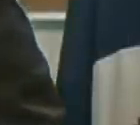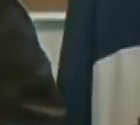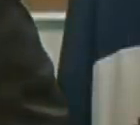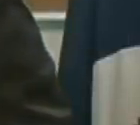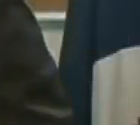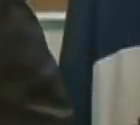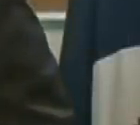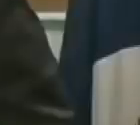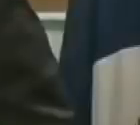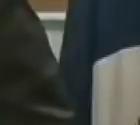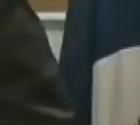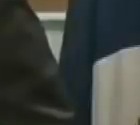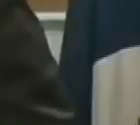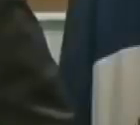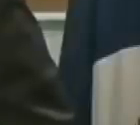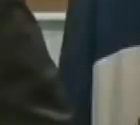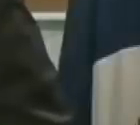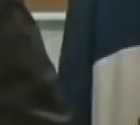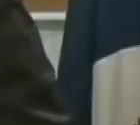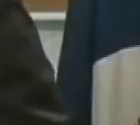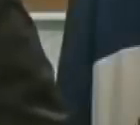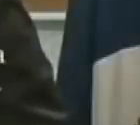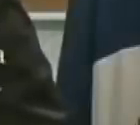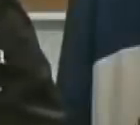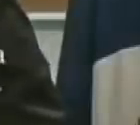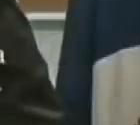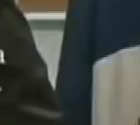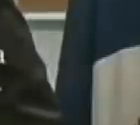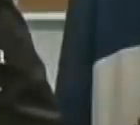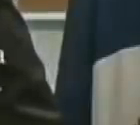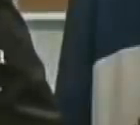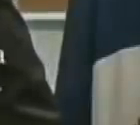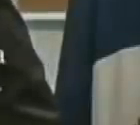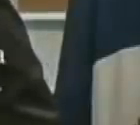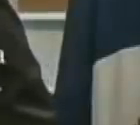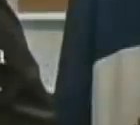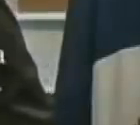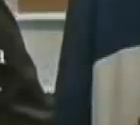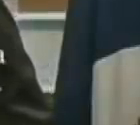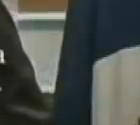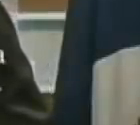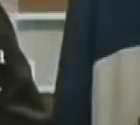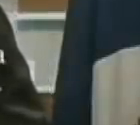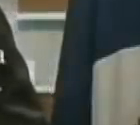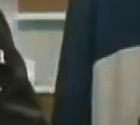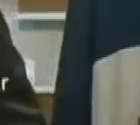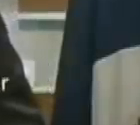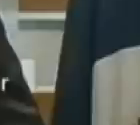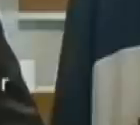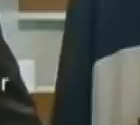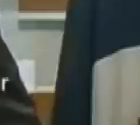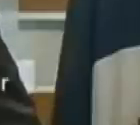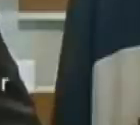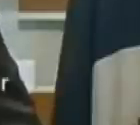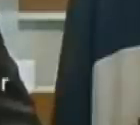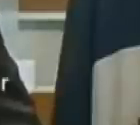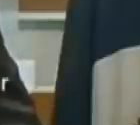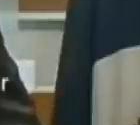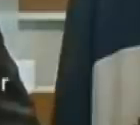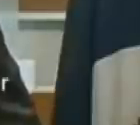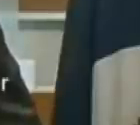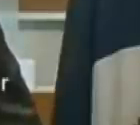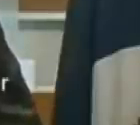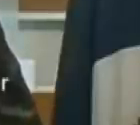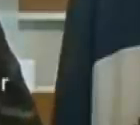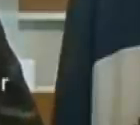is continuing to build momentum. I've asked my team to update our plans to reopen the U.S. Embassy in Caracas so that we are ready to